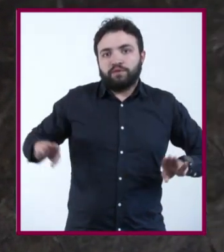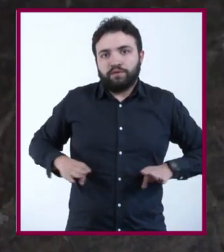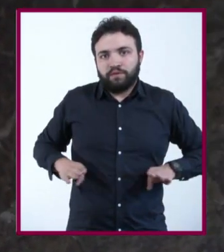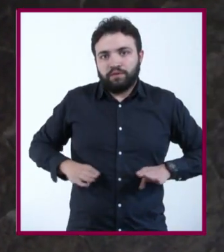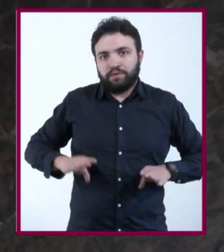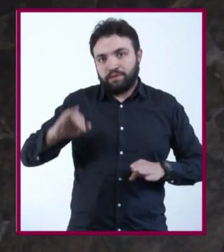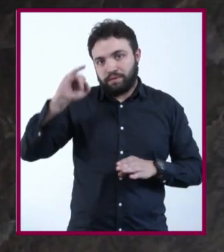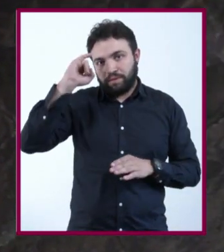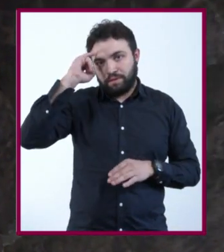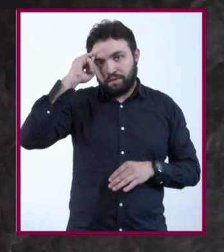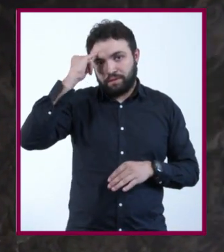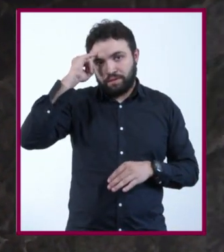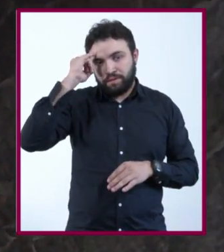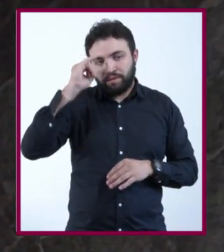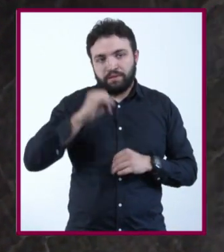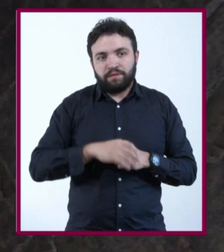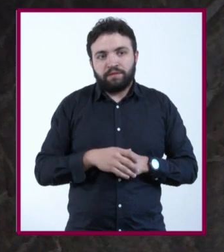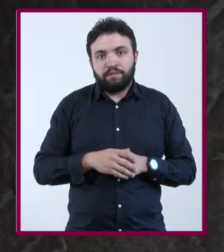su estilo indigenista.